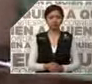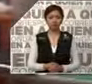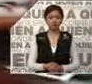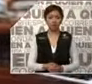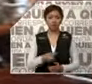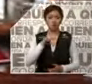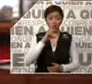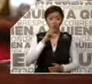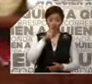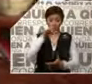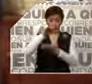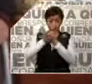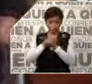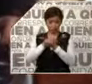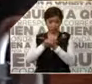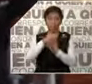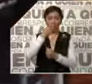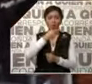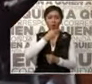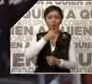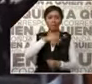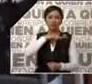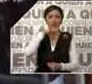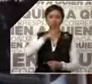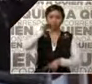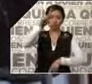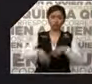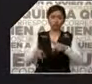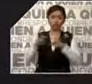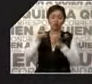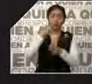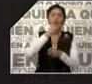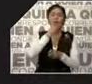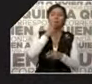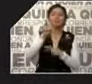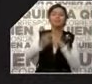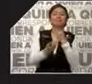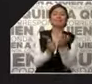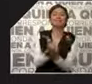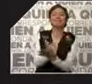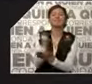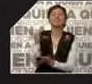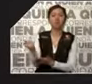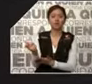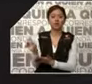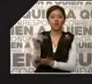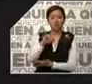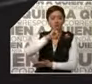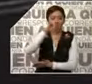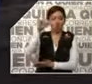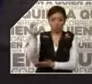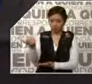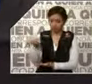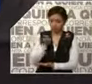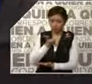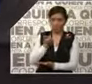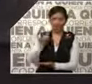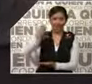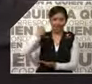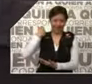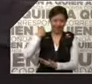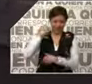Luli y su esposo fueron defraudados por un sujeto a quien le prestaron un dinero que jamás volvieron a ver. El año pasado mi